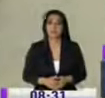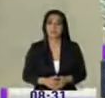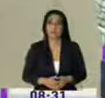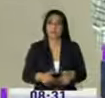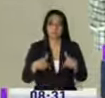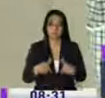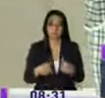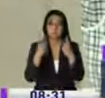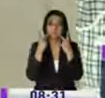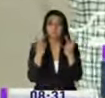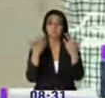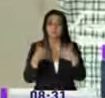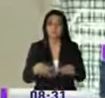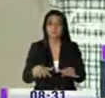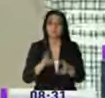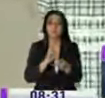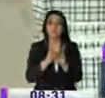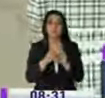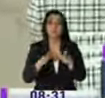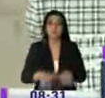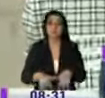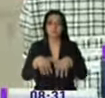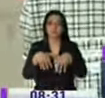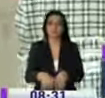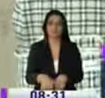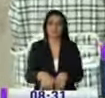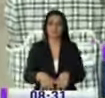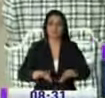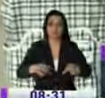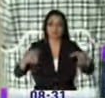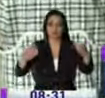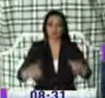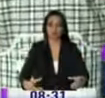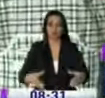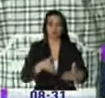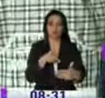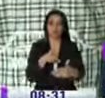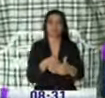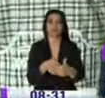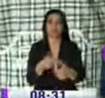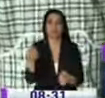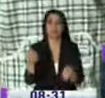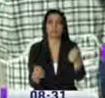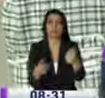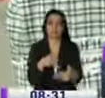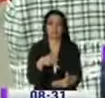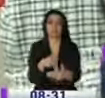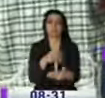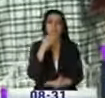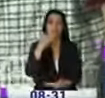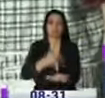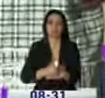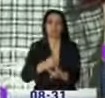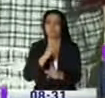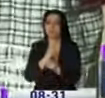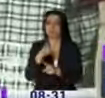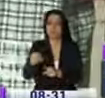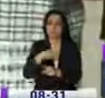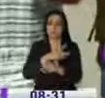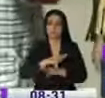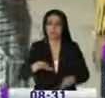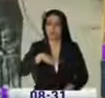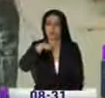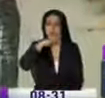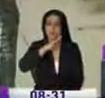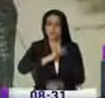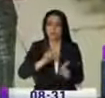visto que ya los vecinos han tomado acciones, han puesto conos al inicio de la calle. Vecina, buenos días. Es que ustedes están tomando